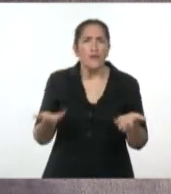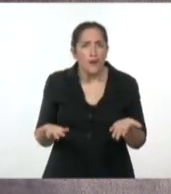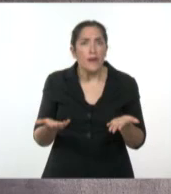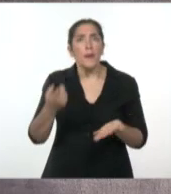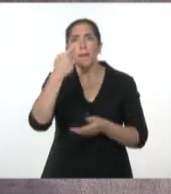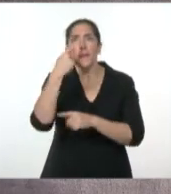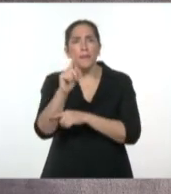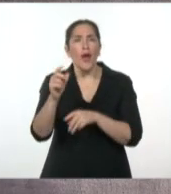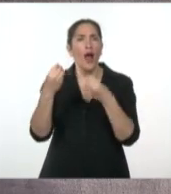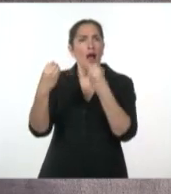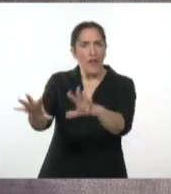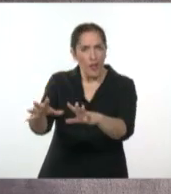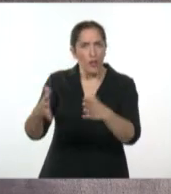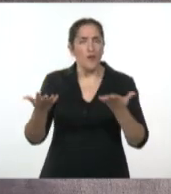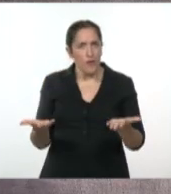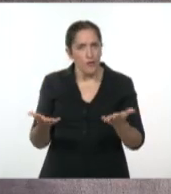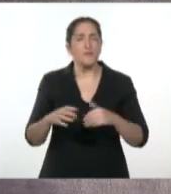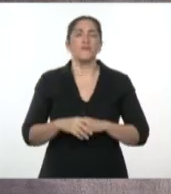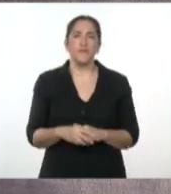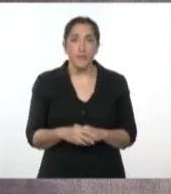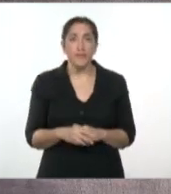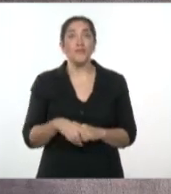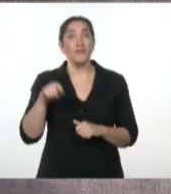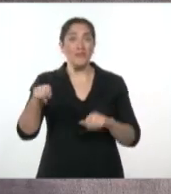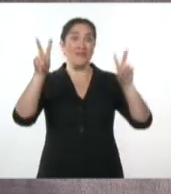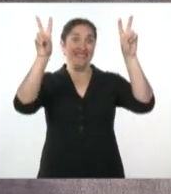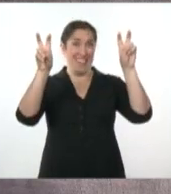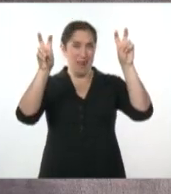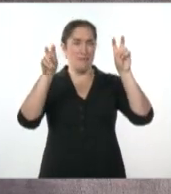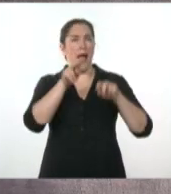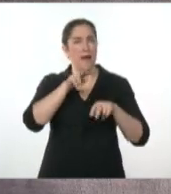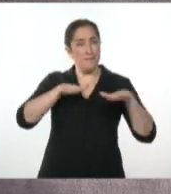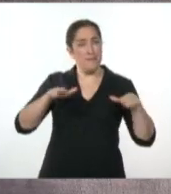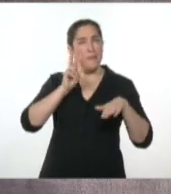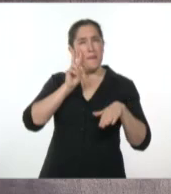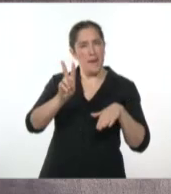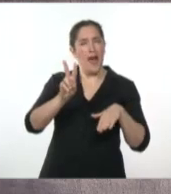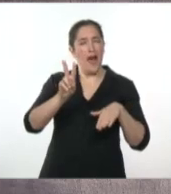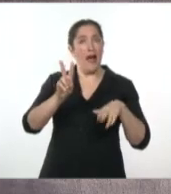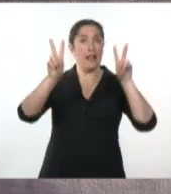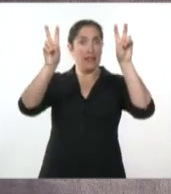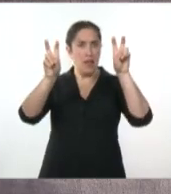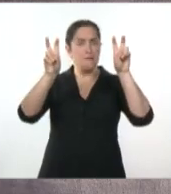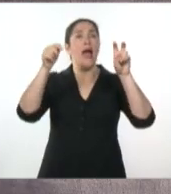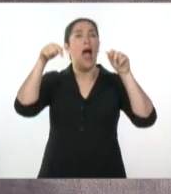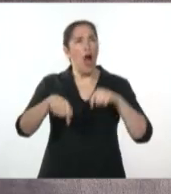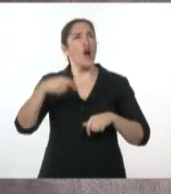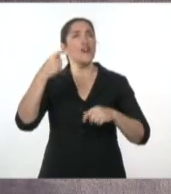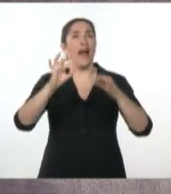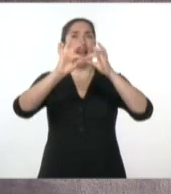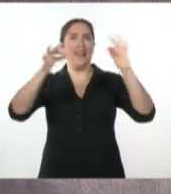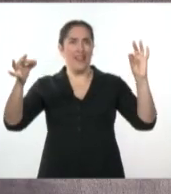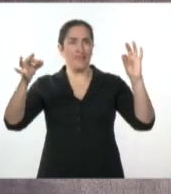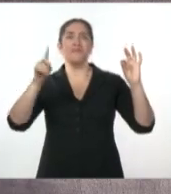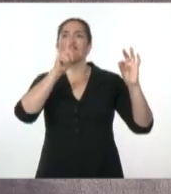abandono de los perros. Sí. Entonces, a partir de este asunto y lo que ellos ven, podemos formular la tesis. Recordemos que esta es una